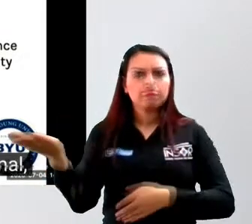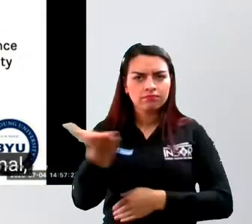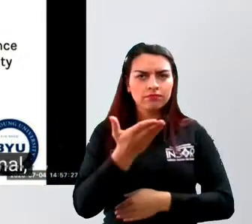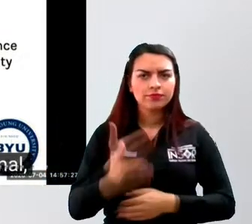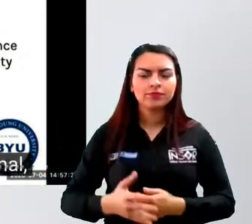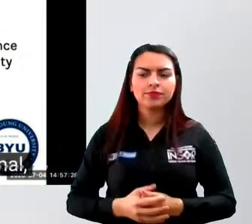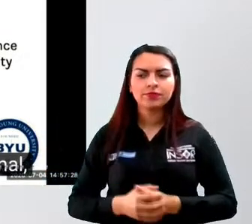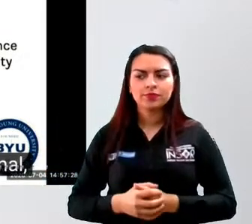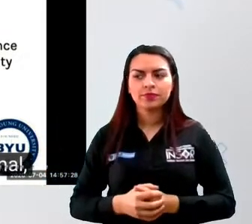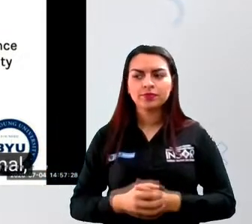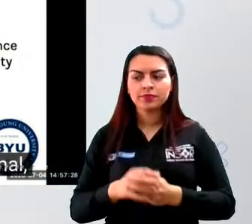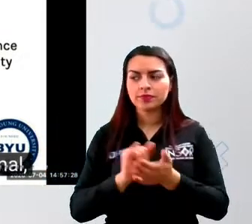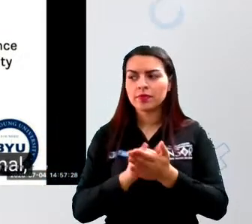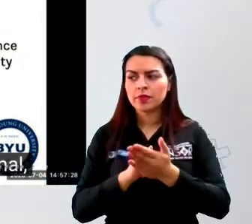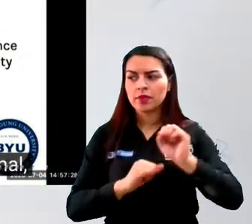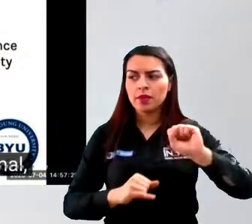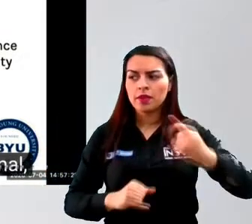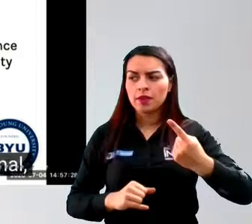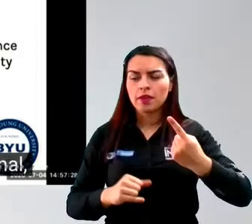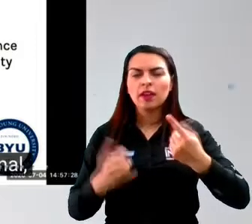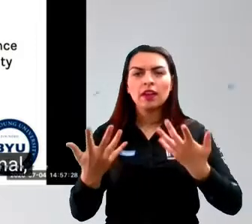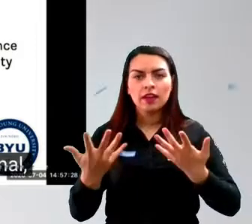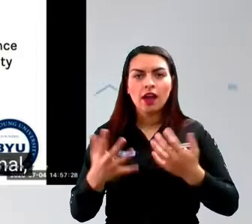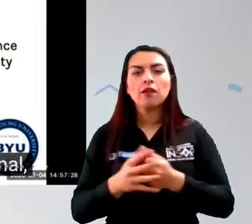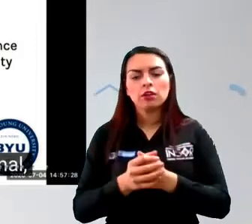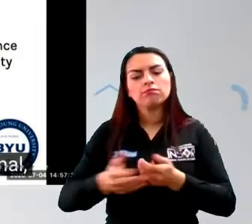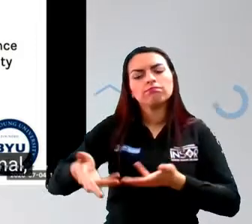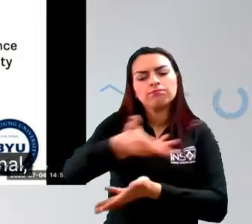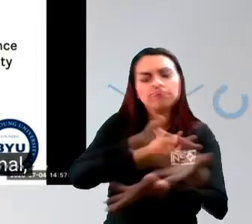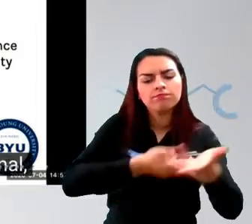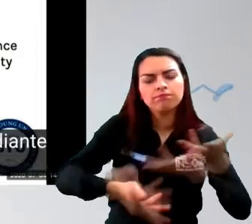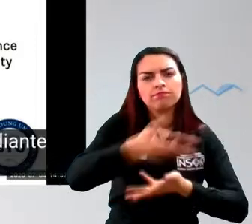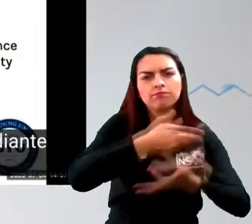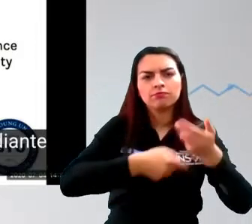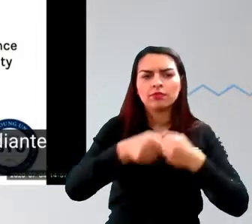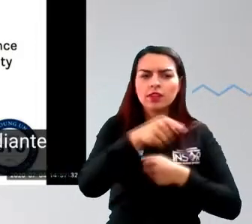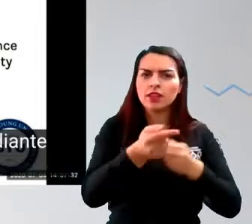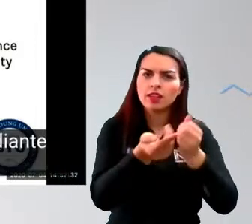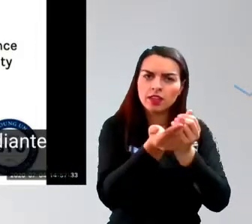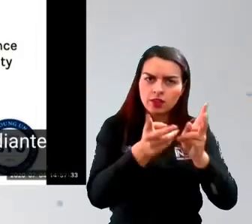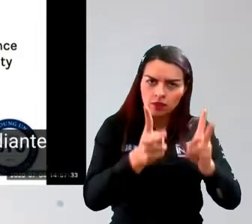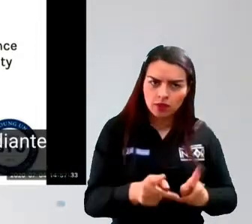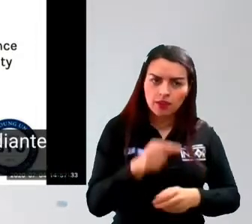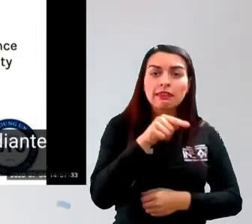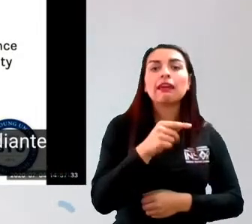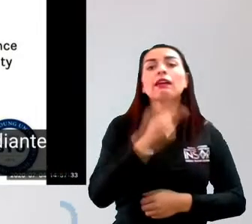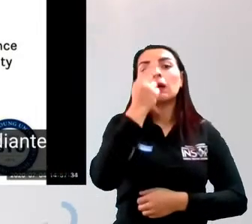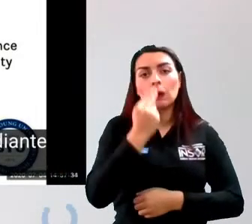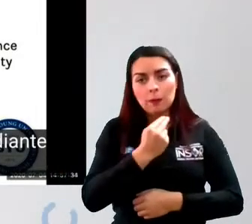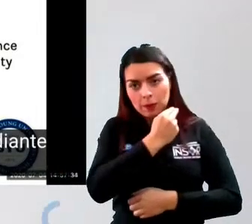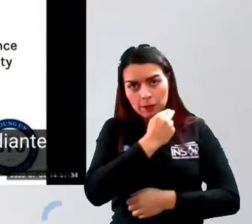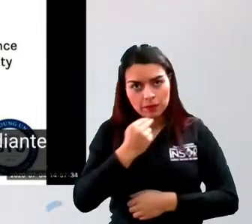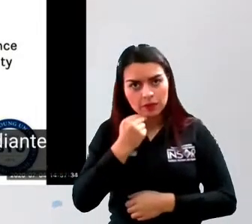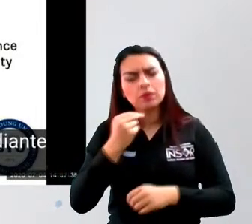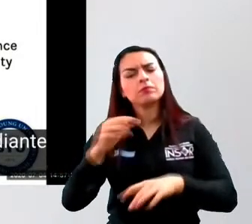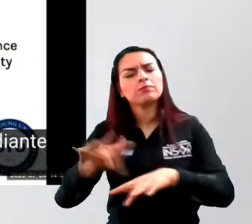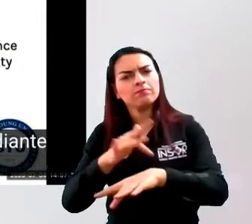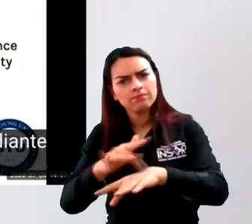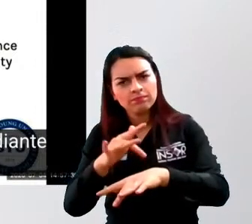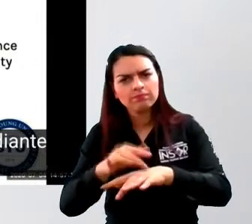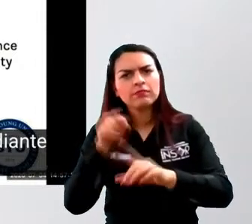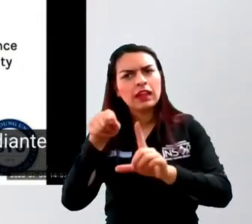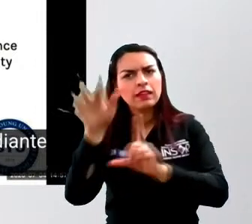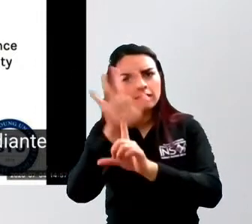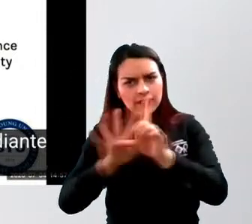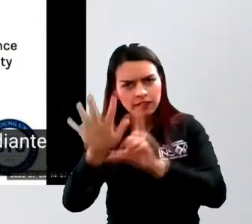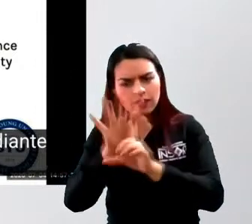La primera está relacionada con la interacción del alumno con el contenido. Voy a hablar sobre el compromiso con el contenido de video. Y lo haré al